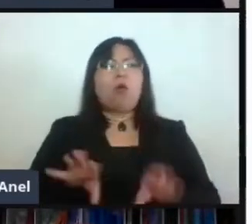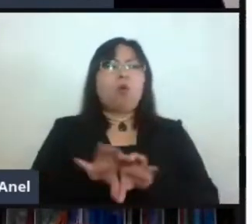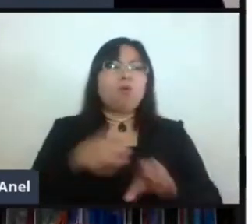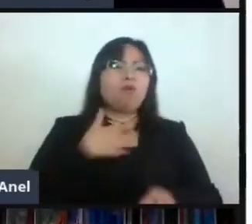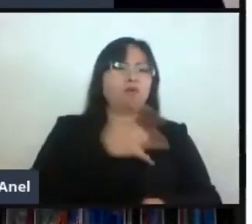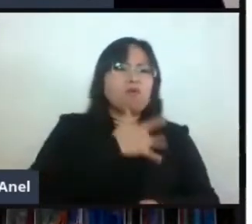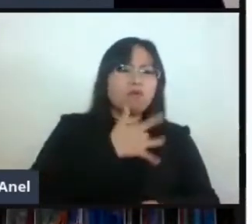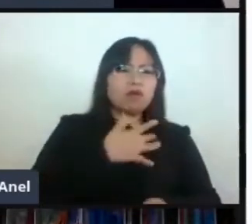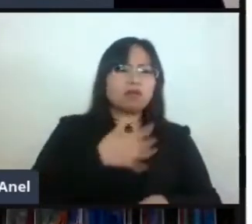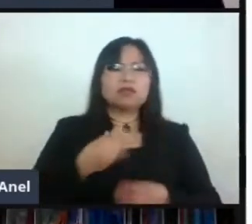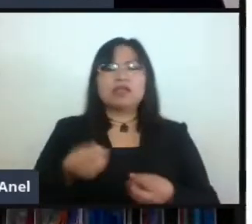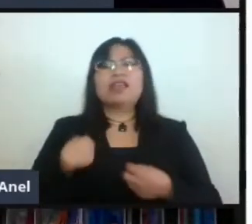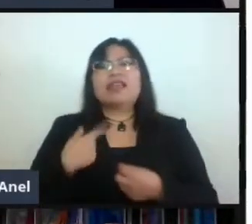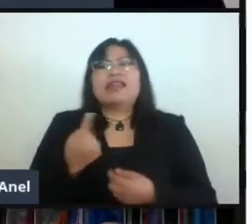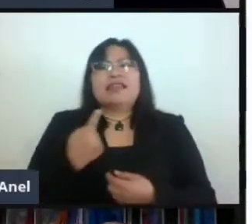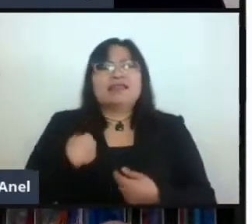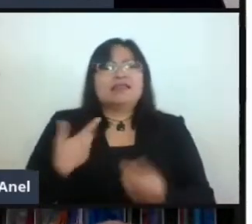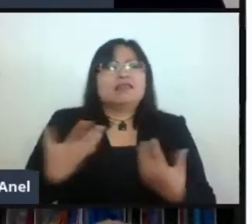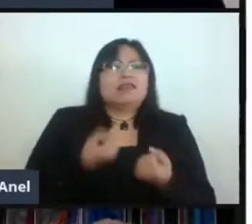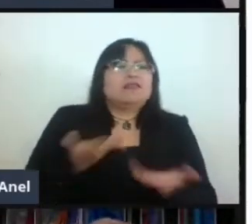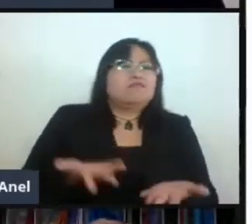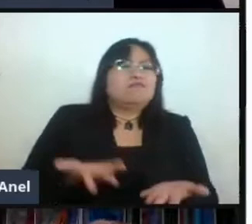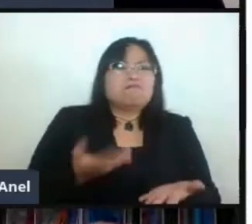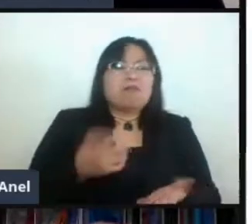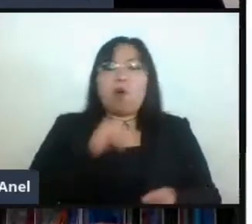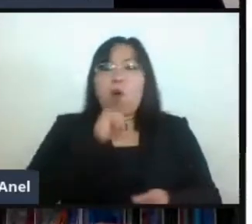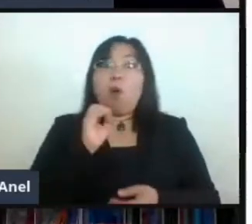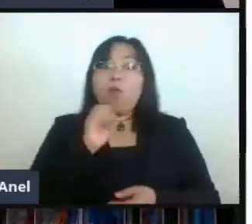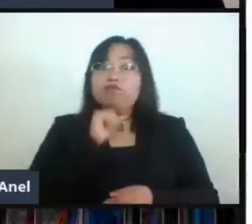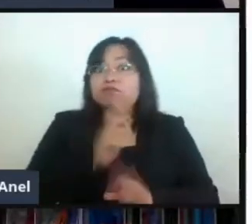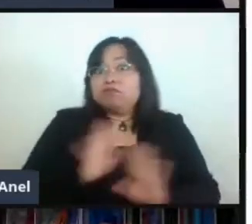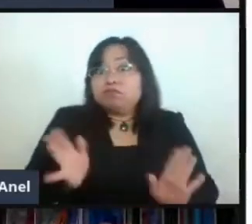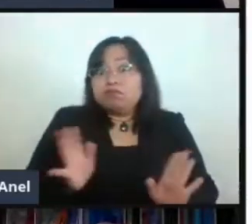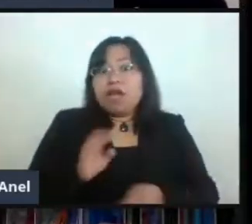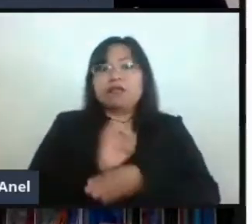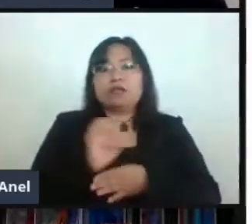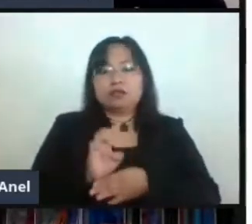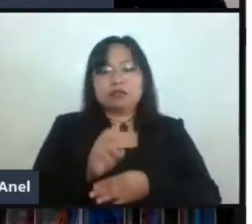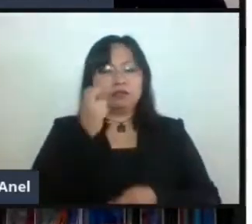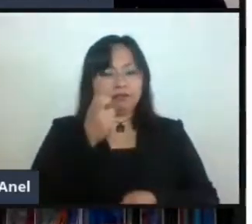más importantes. Entonces, dicho esto, Carlos, pues ahora sí